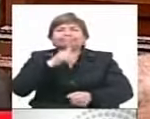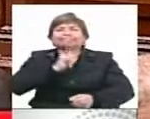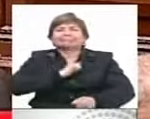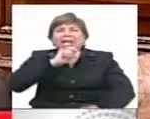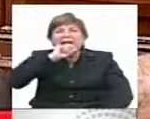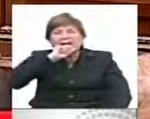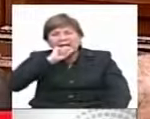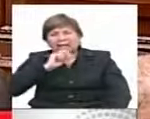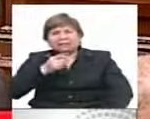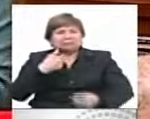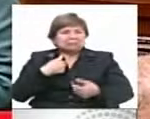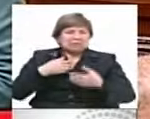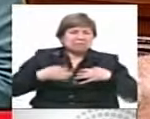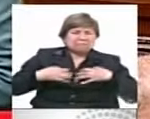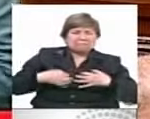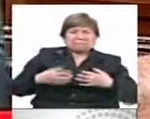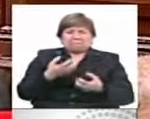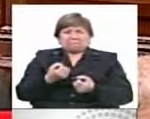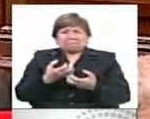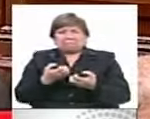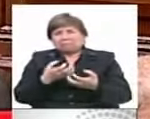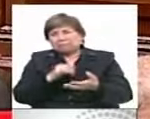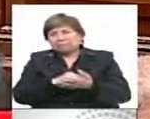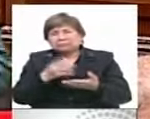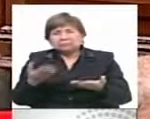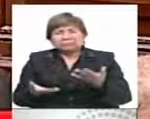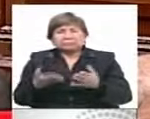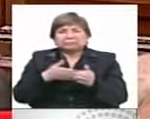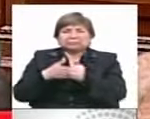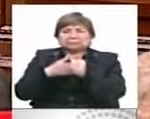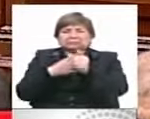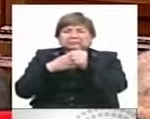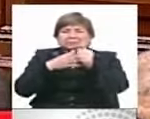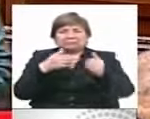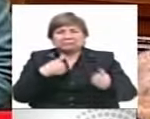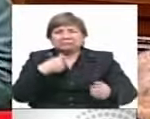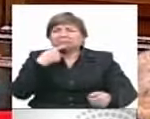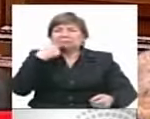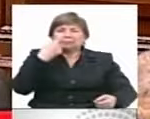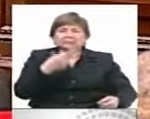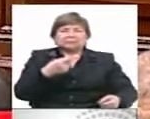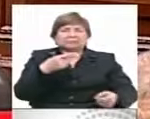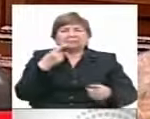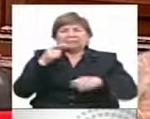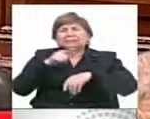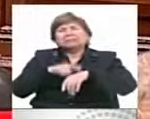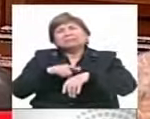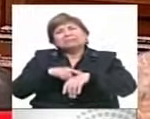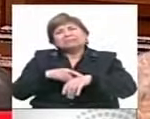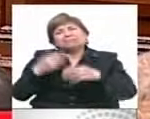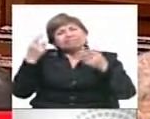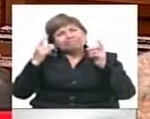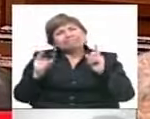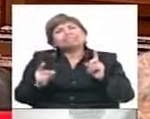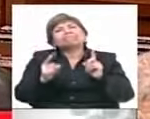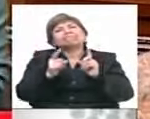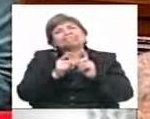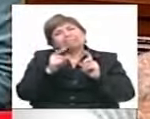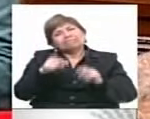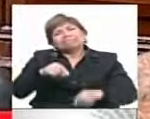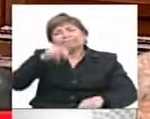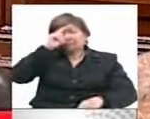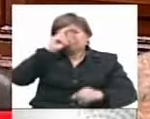egoísmo, de nuestro fanatismo, de alguien que direcciona lo que tenemos que decir. Es momento de reencontrarnos como